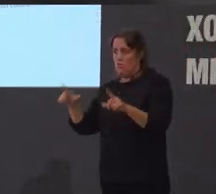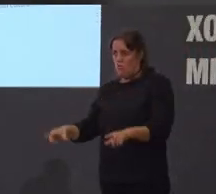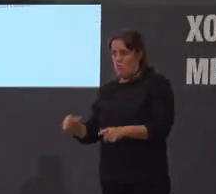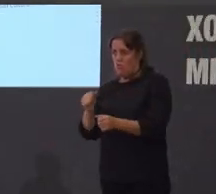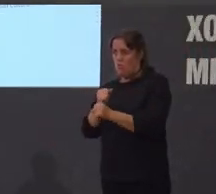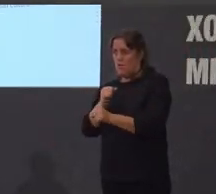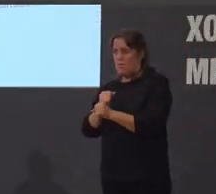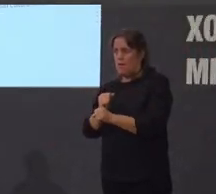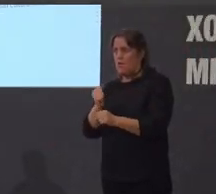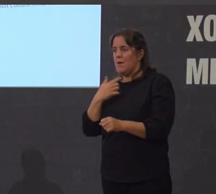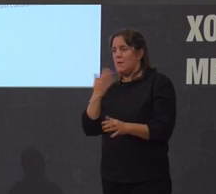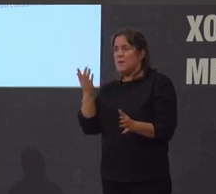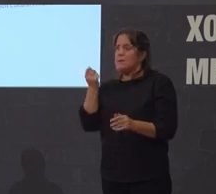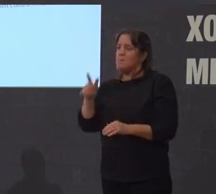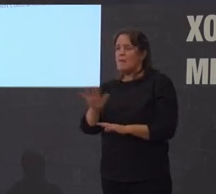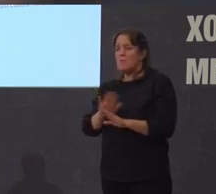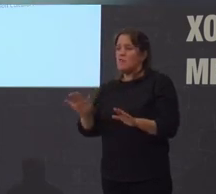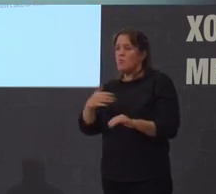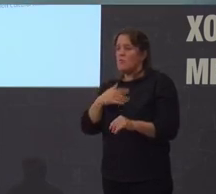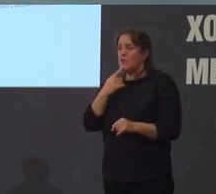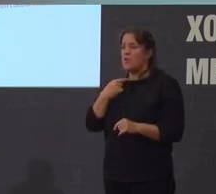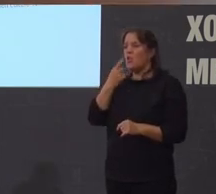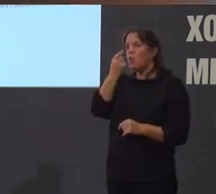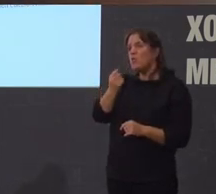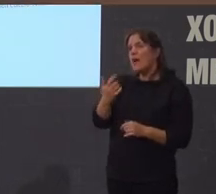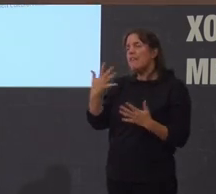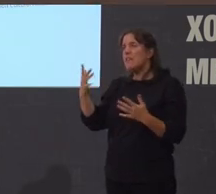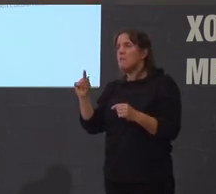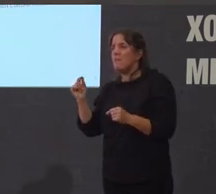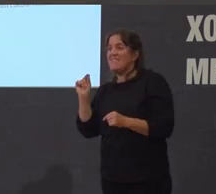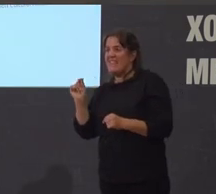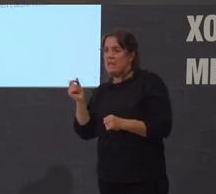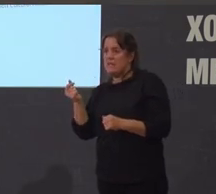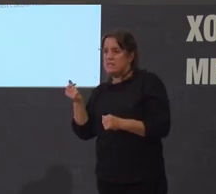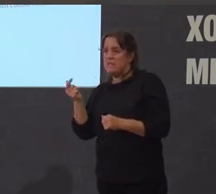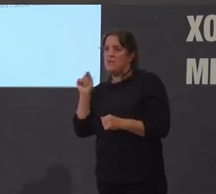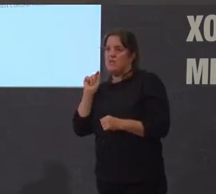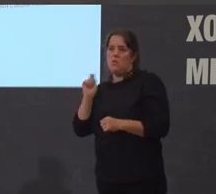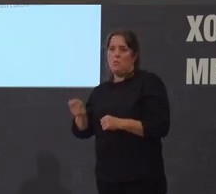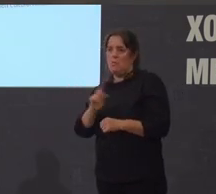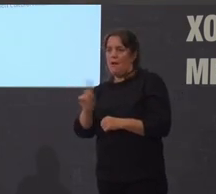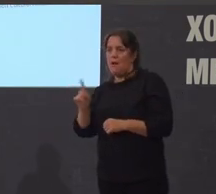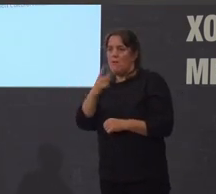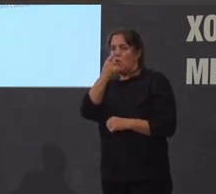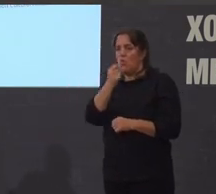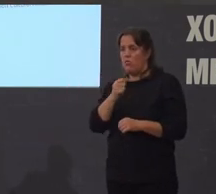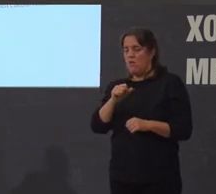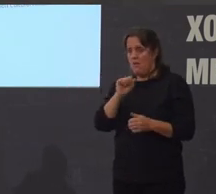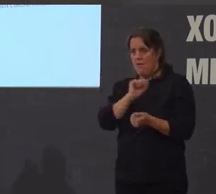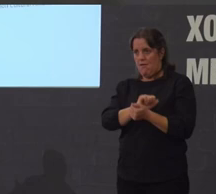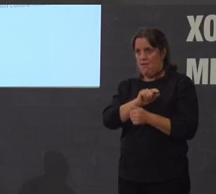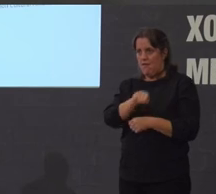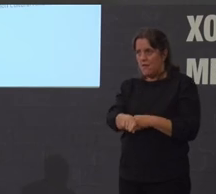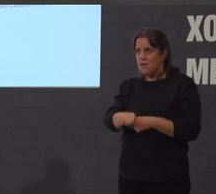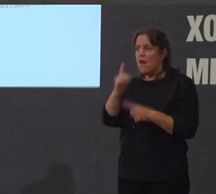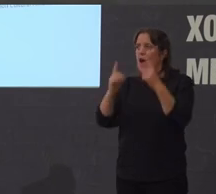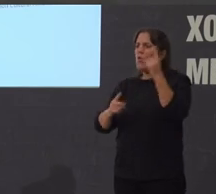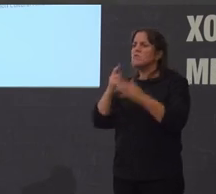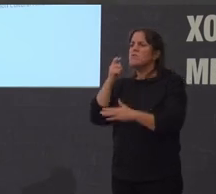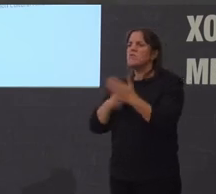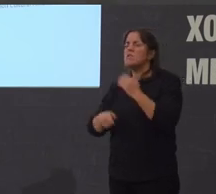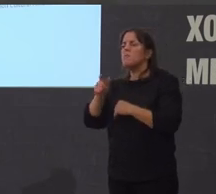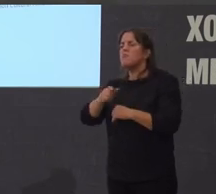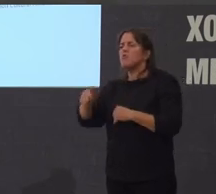algo así como un día por cada diez pesetas que dejabas de de pagar algunas sanciones así de personas